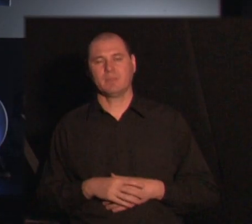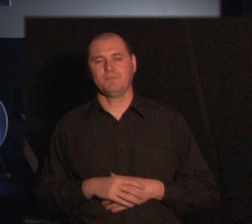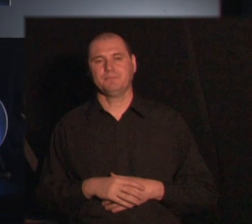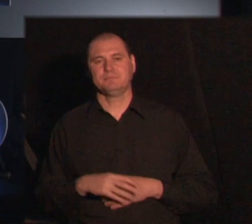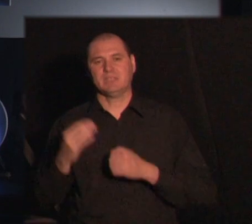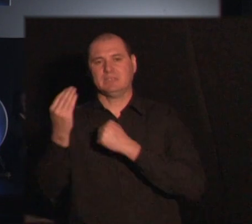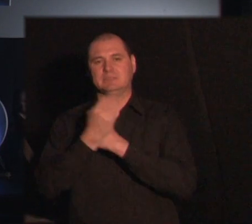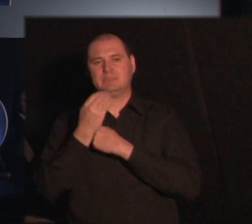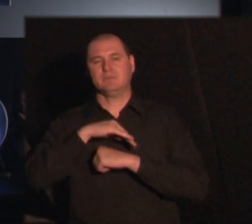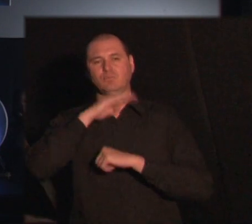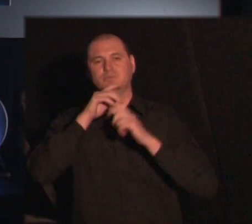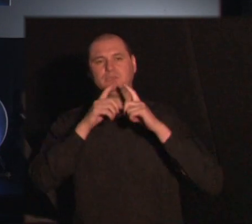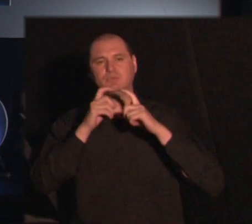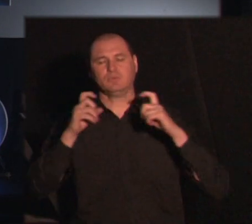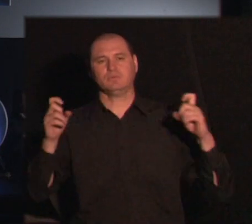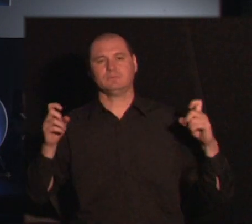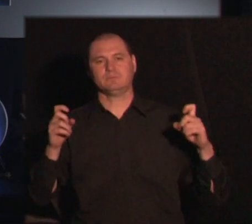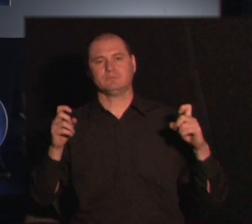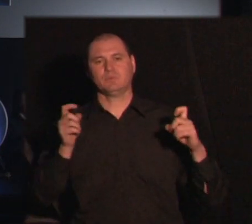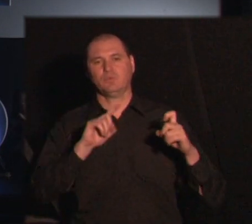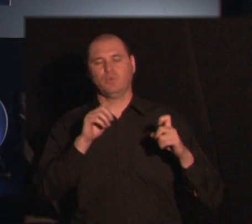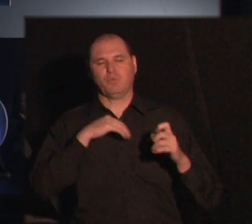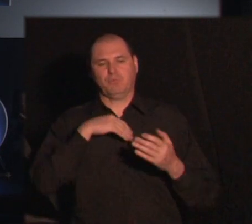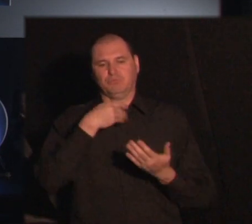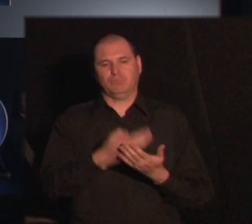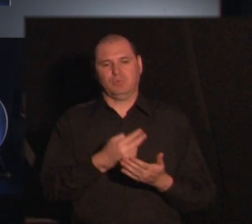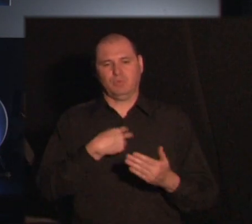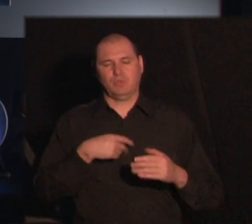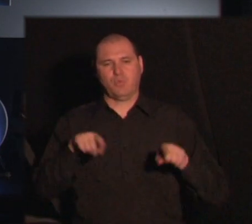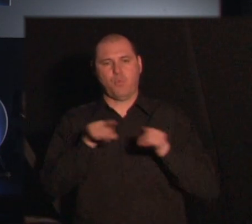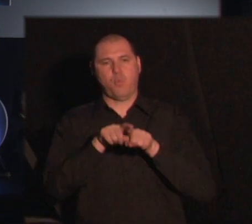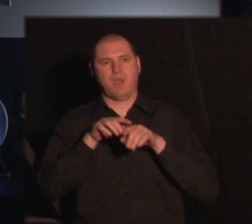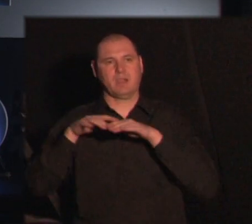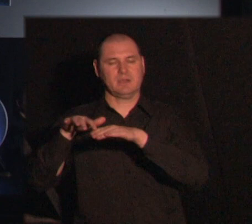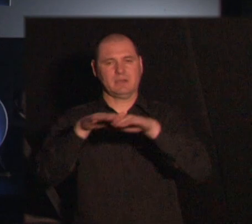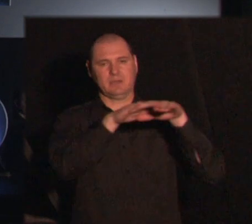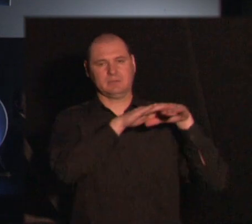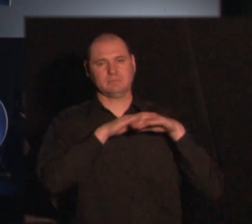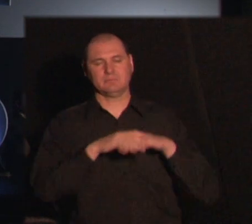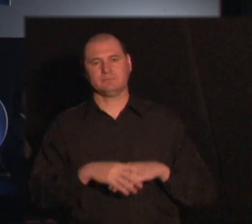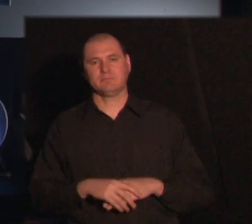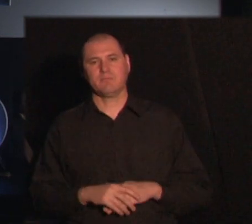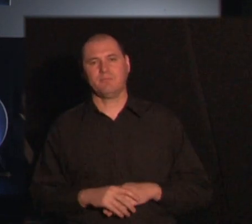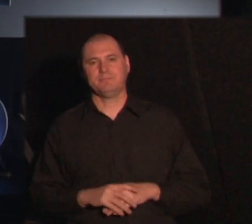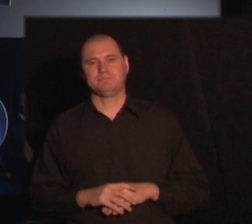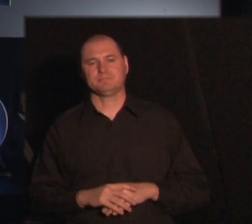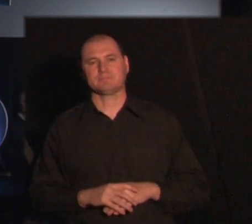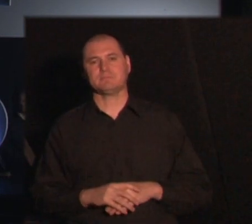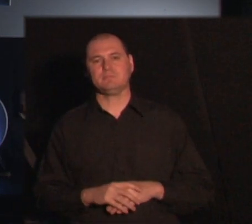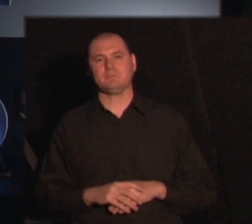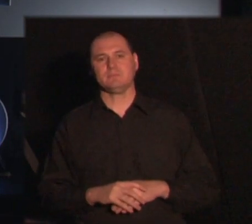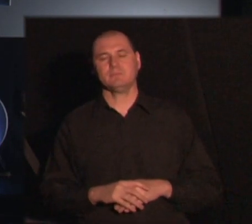me enseñaron muchas cosas de no rendirme y de no ser igual que el resto, ¿verdad? De la gente que estaba